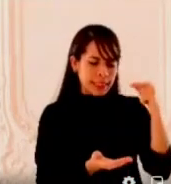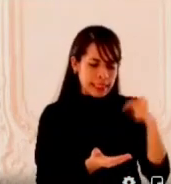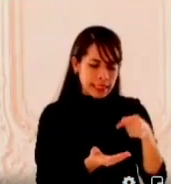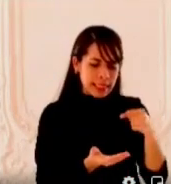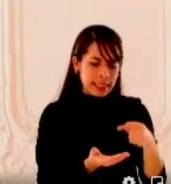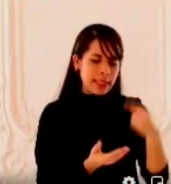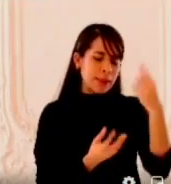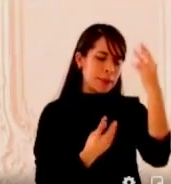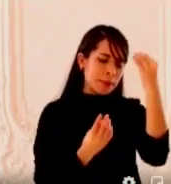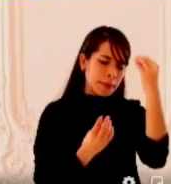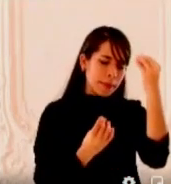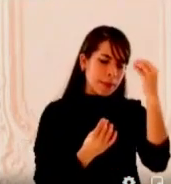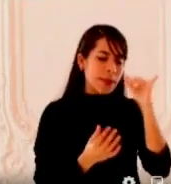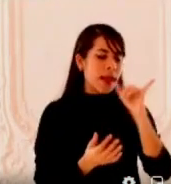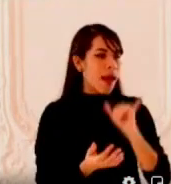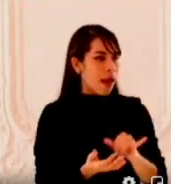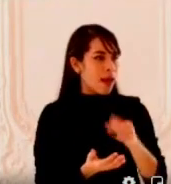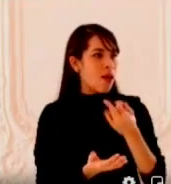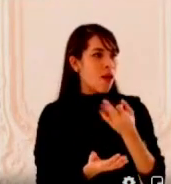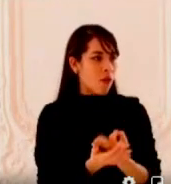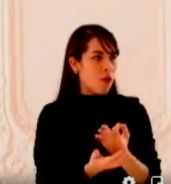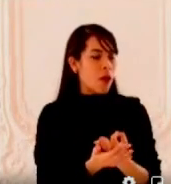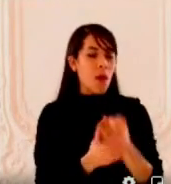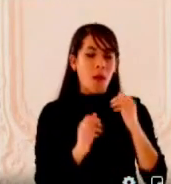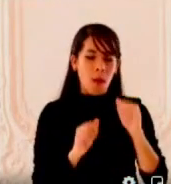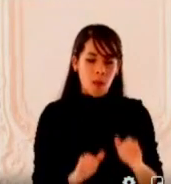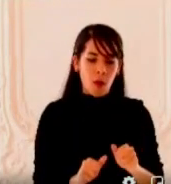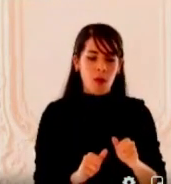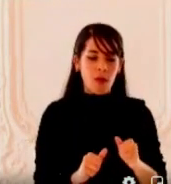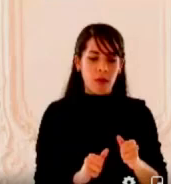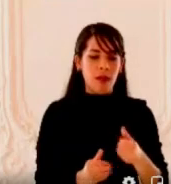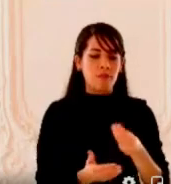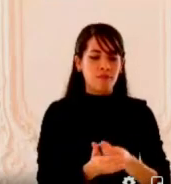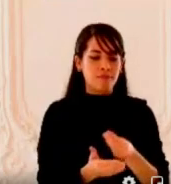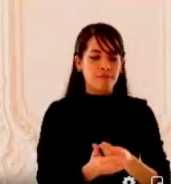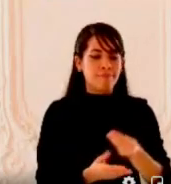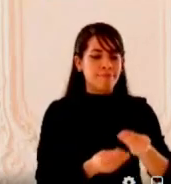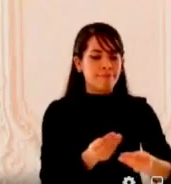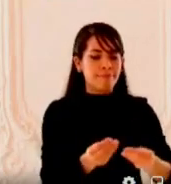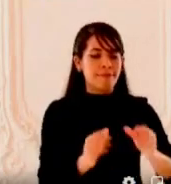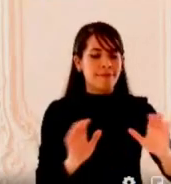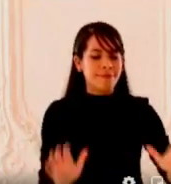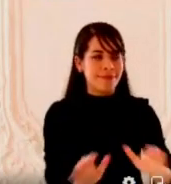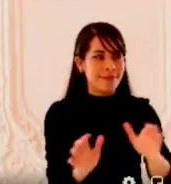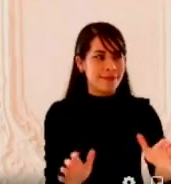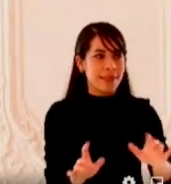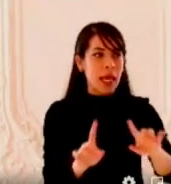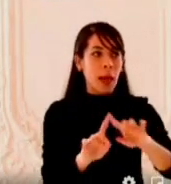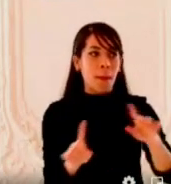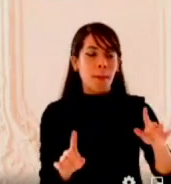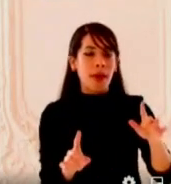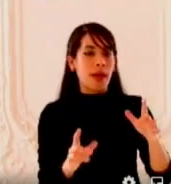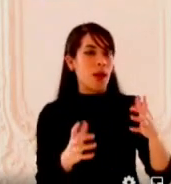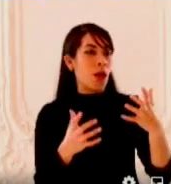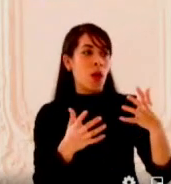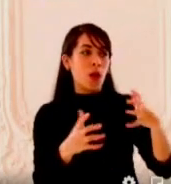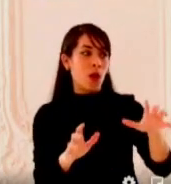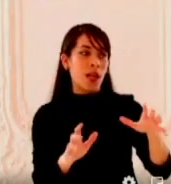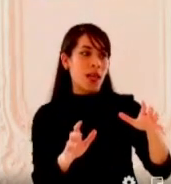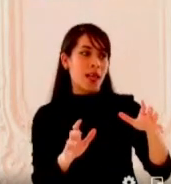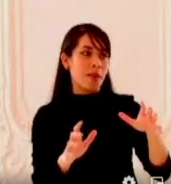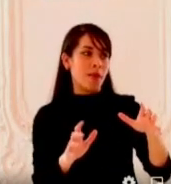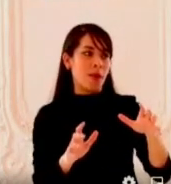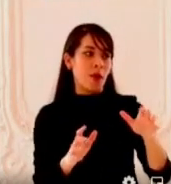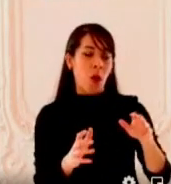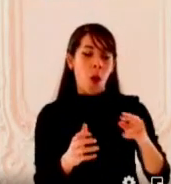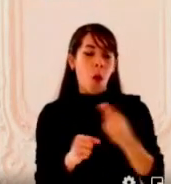fondos disponibles para llevar a cabo esa obra sin necesidad de tener ya sea una P3 a cargo